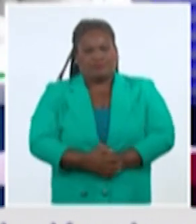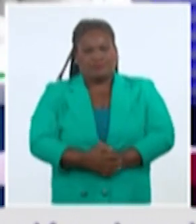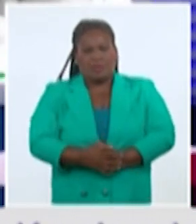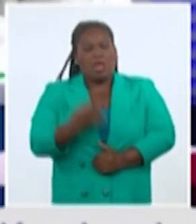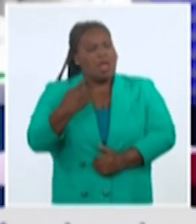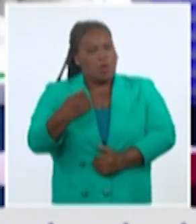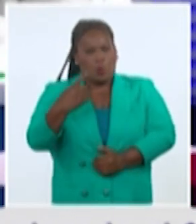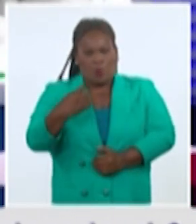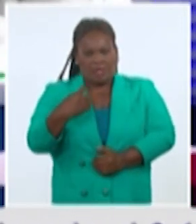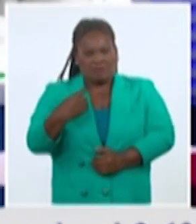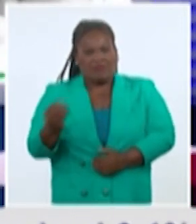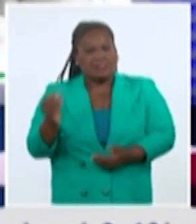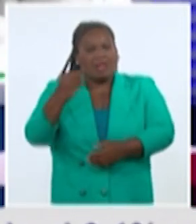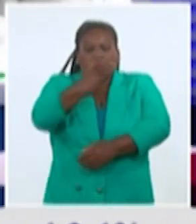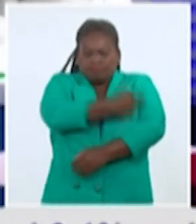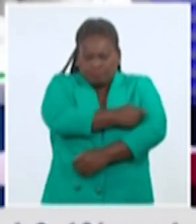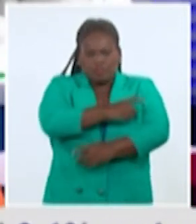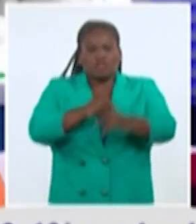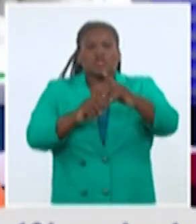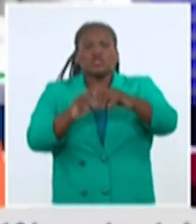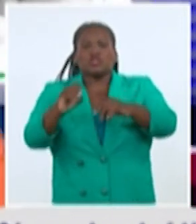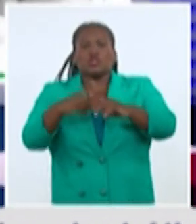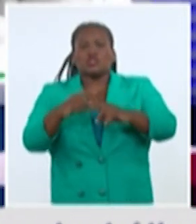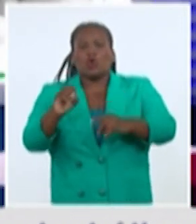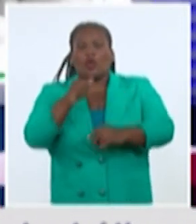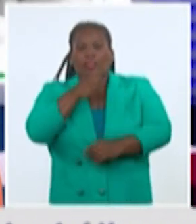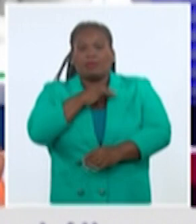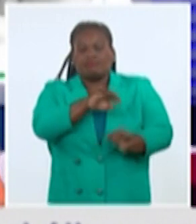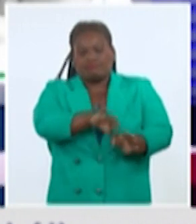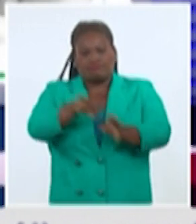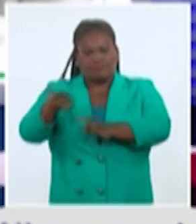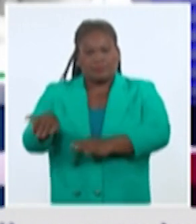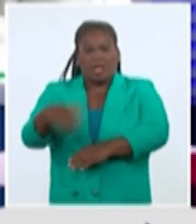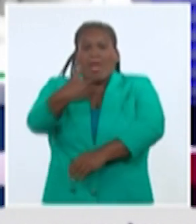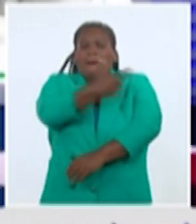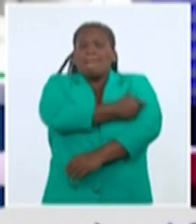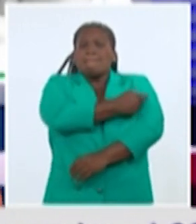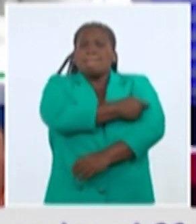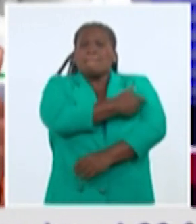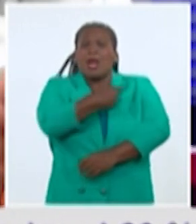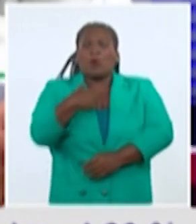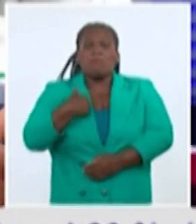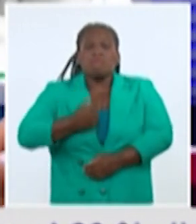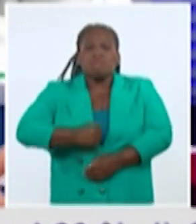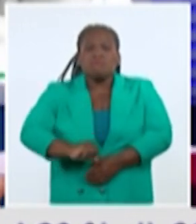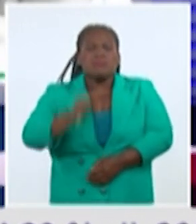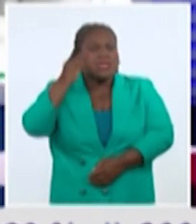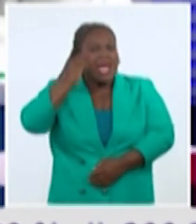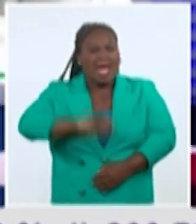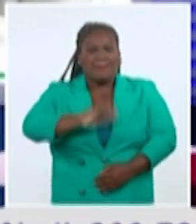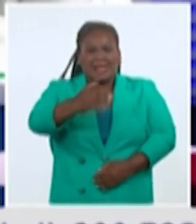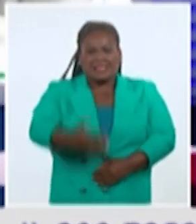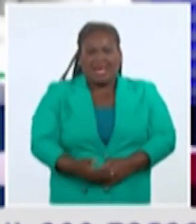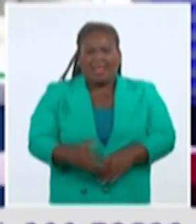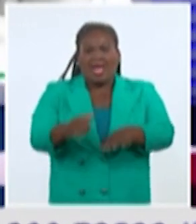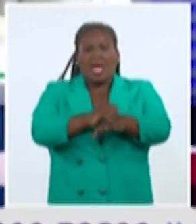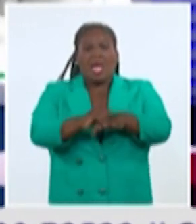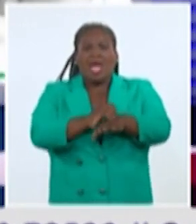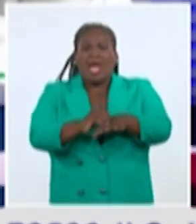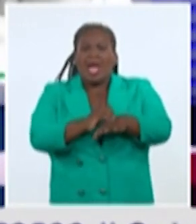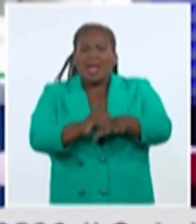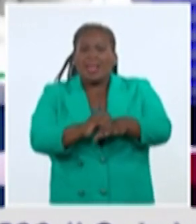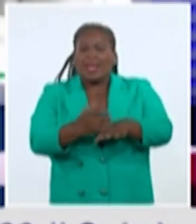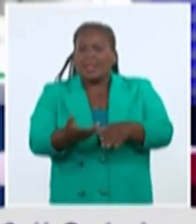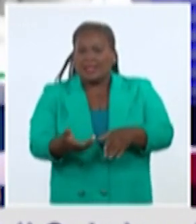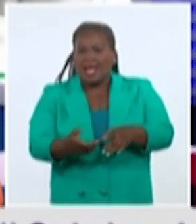necesario aplicarle la dosis de toxoide. Otra pregunta, ¿qué vacuna le corresponde a mi hija embarazada alérgica al tiomersal, que a